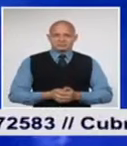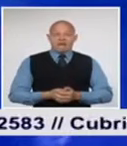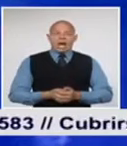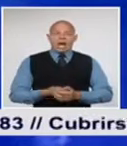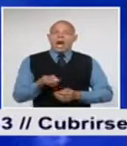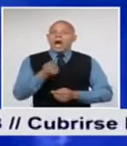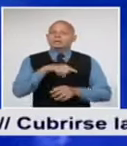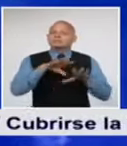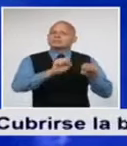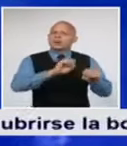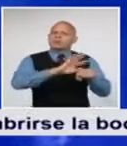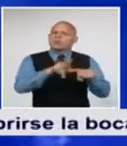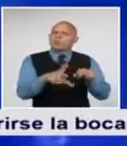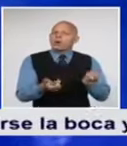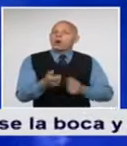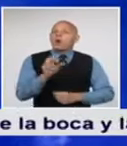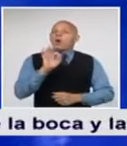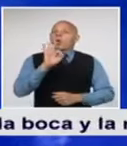elevada,